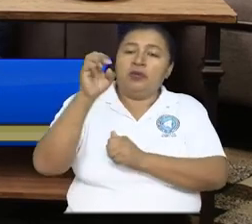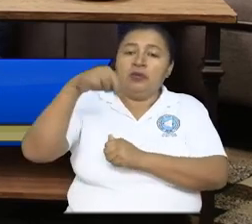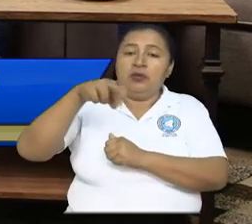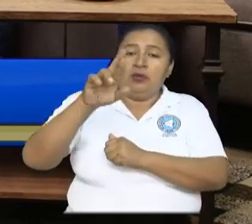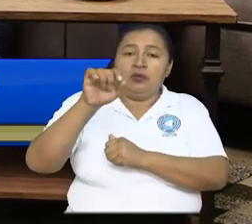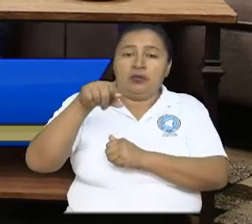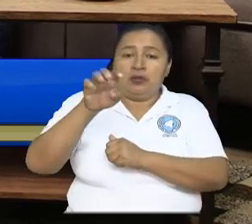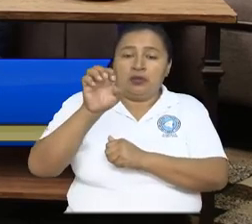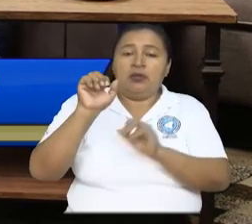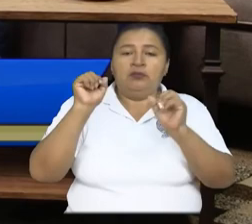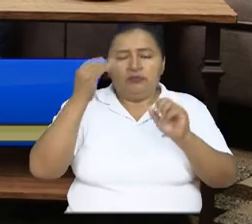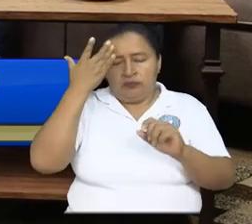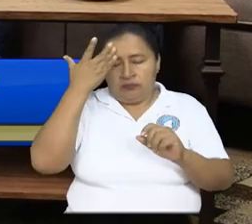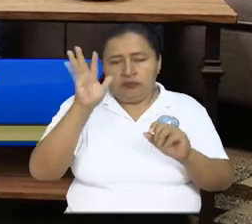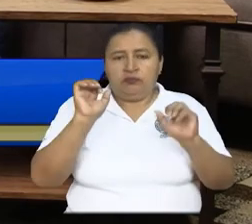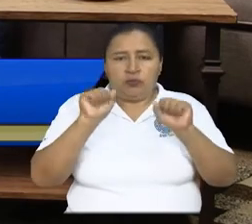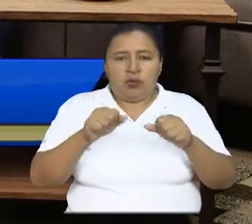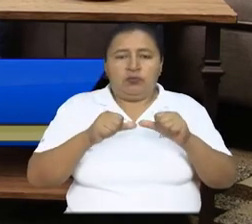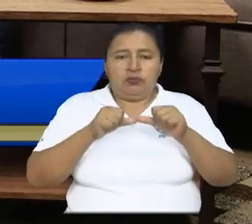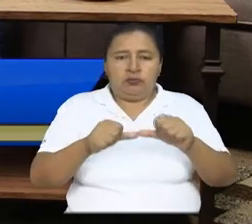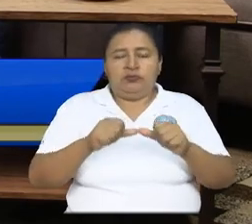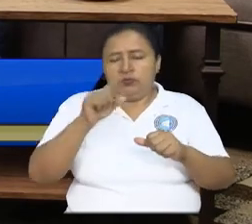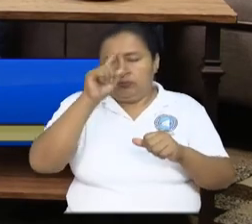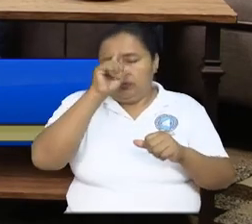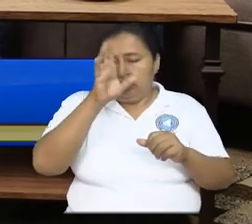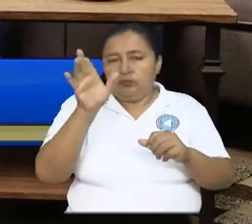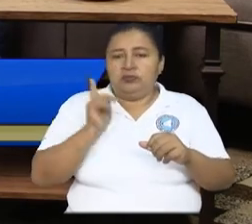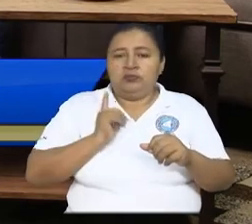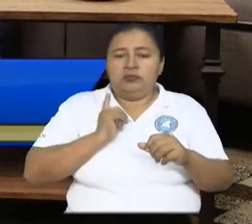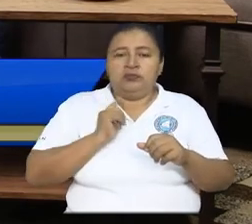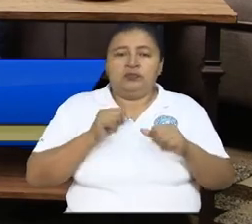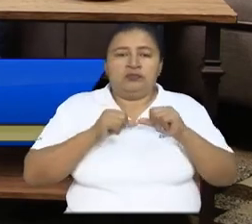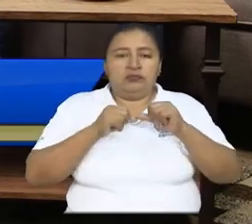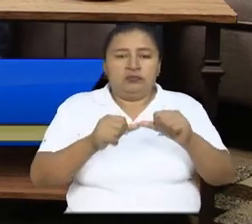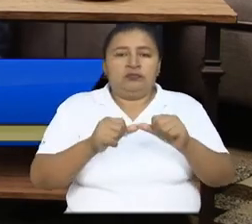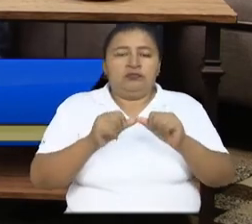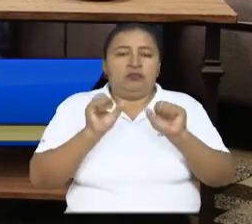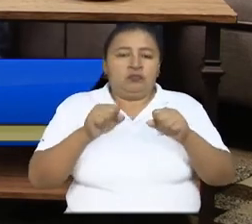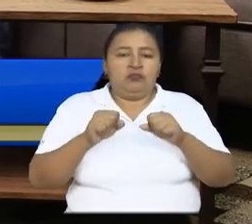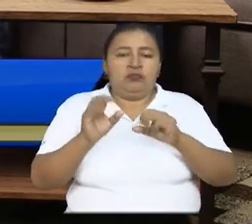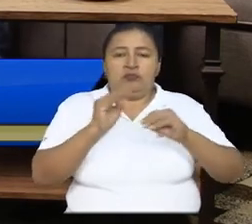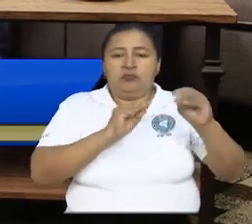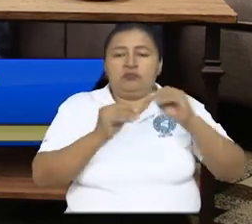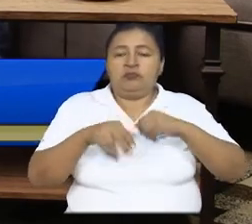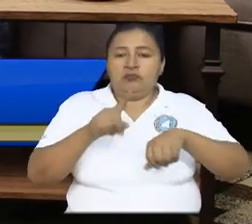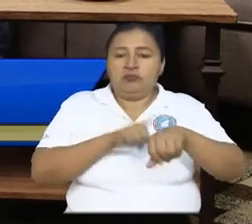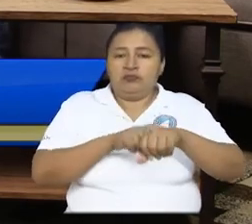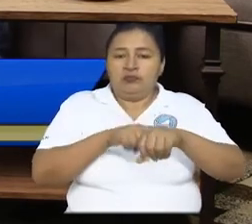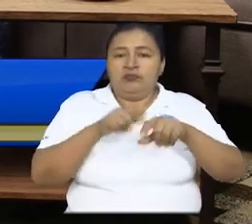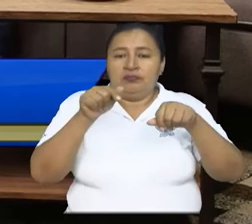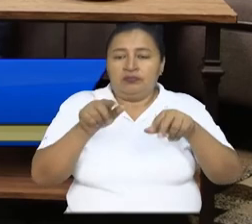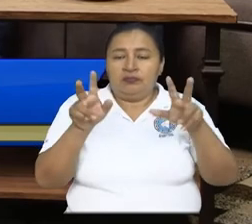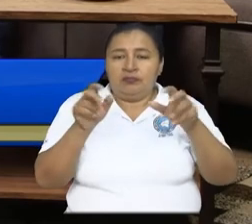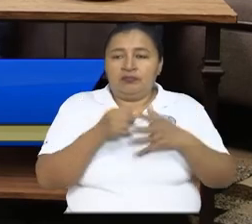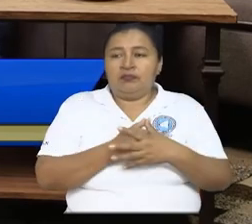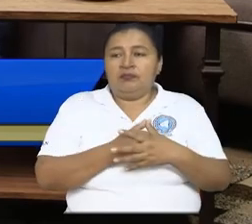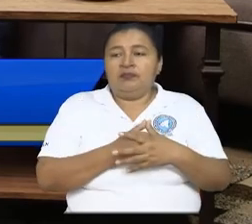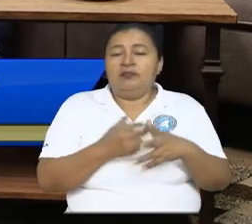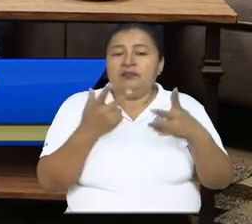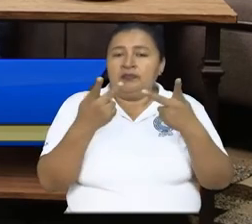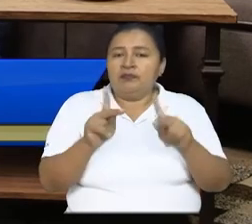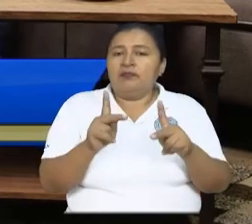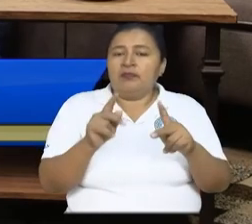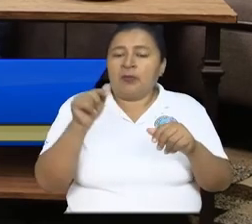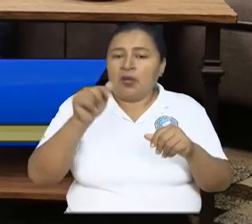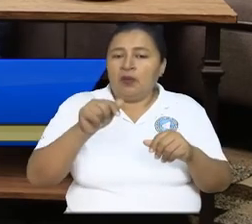sé que podríamos y estoy muy claro podríamos conversar más tiempo sobre esto pero